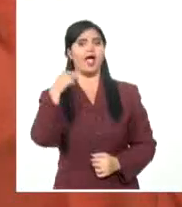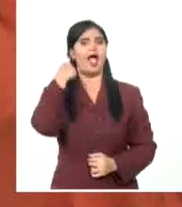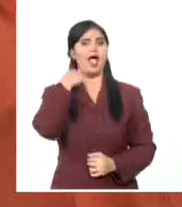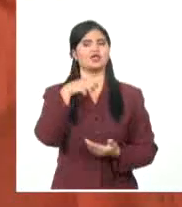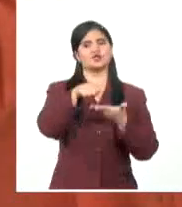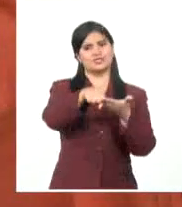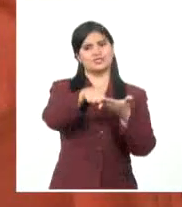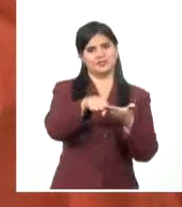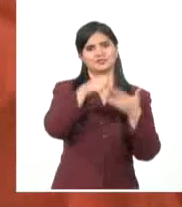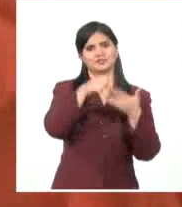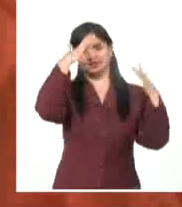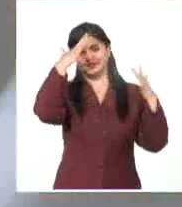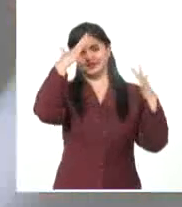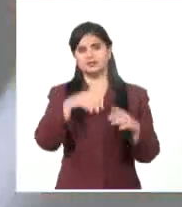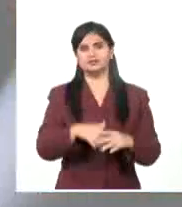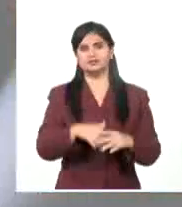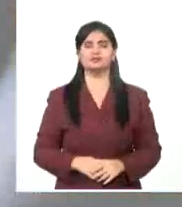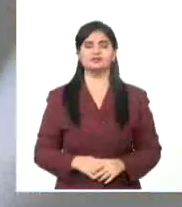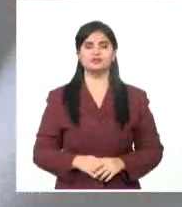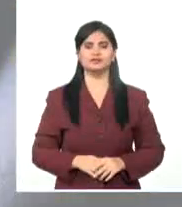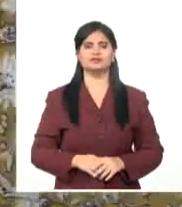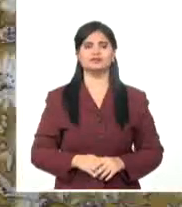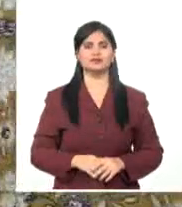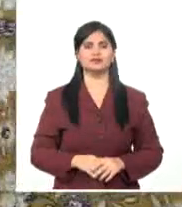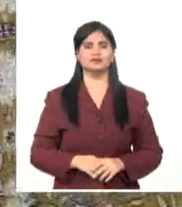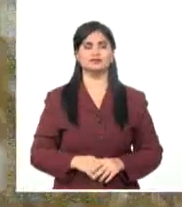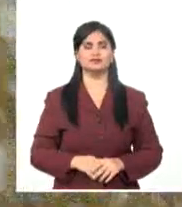Osvaldo Sánchez Naranjo sistema informativo de la televisión cubana